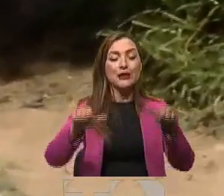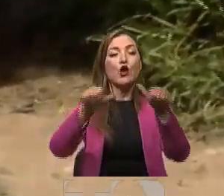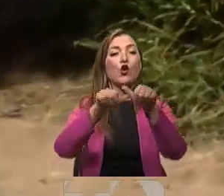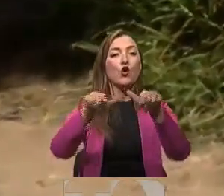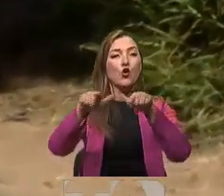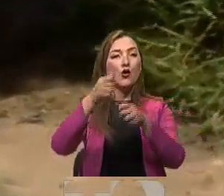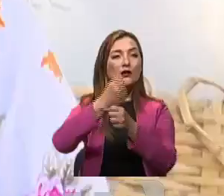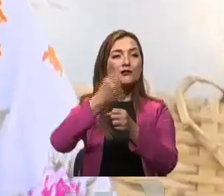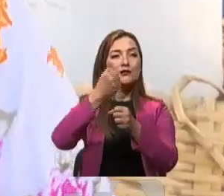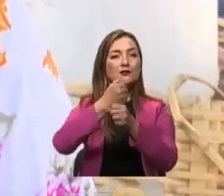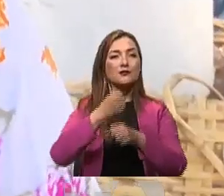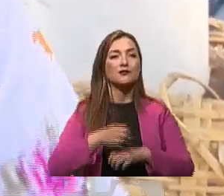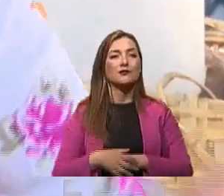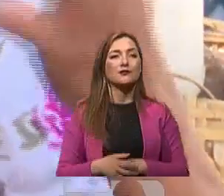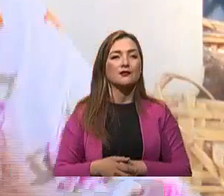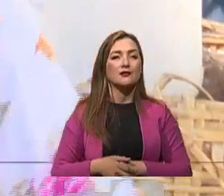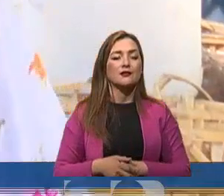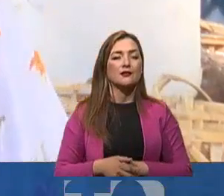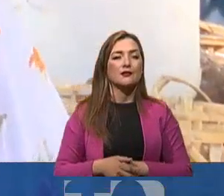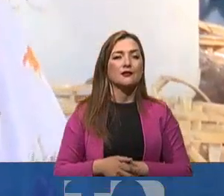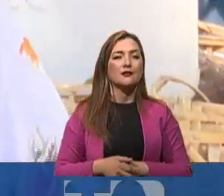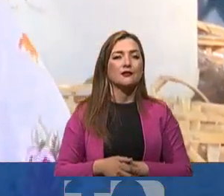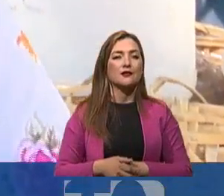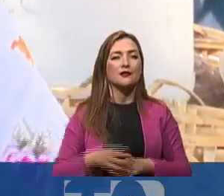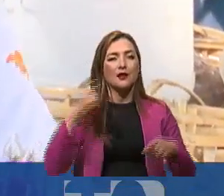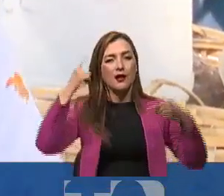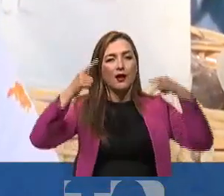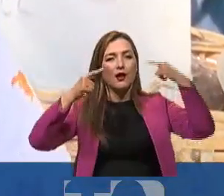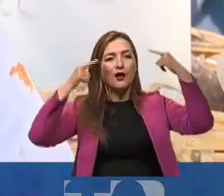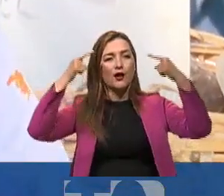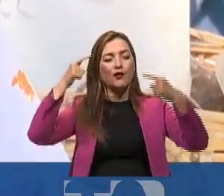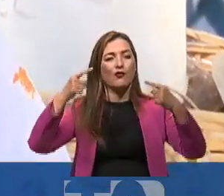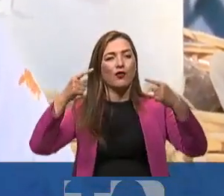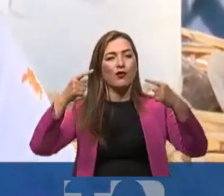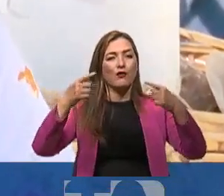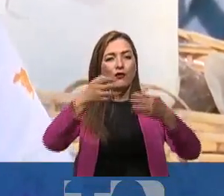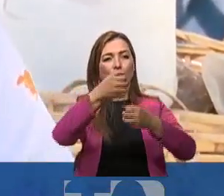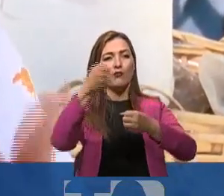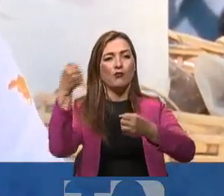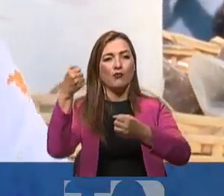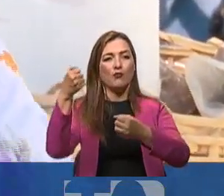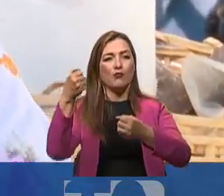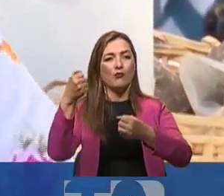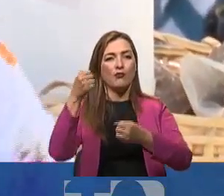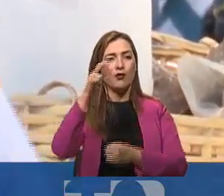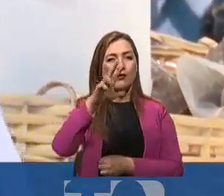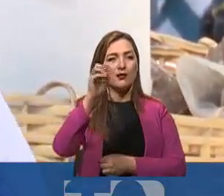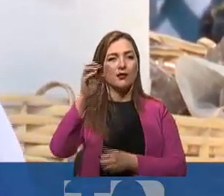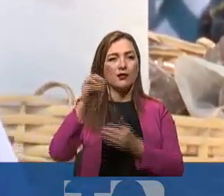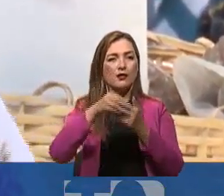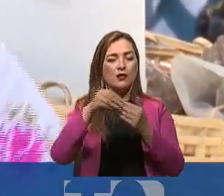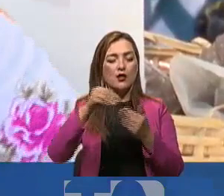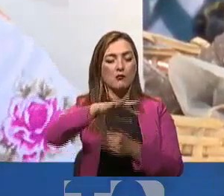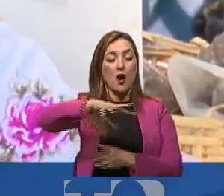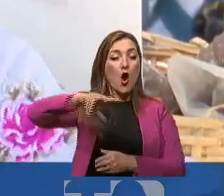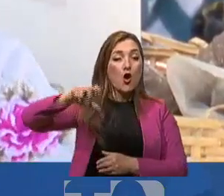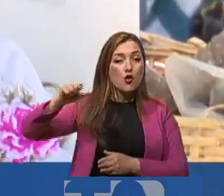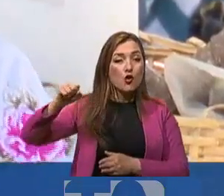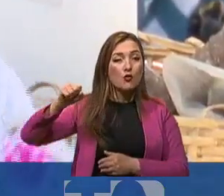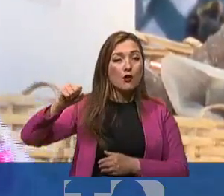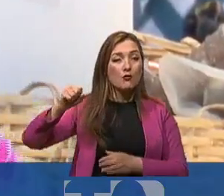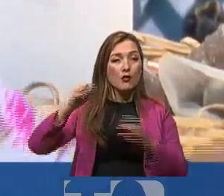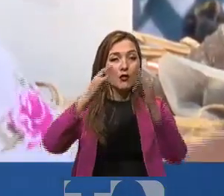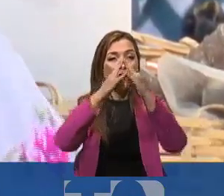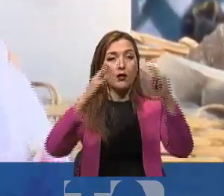su lugar de trabajo. No, pues bien, he hecho los locos. Han abierto la puerta, me roban $300. Las dos